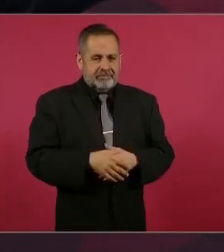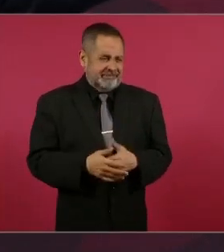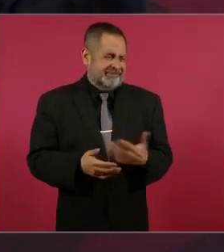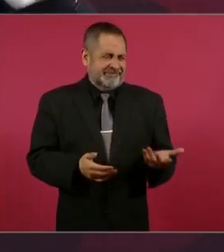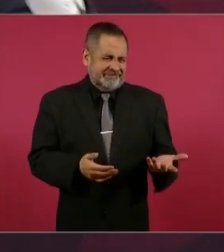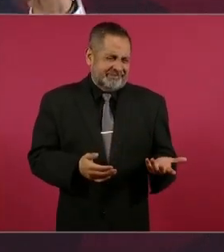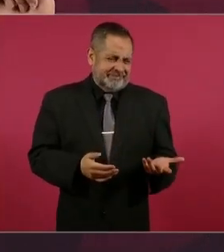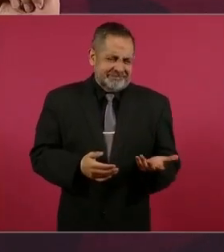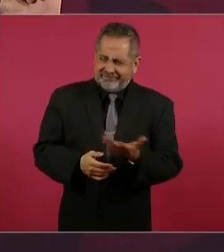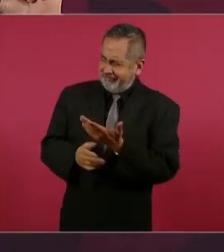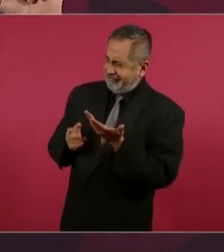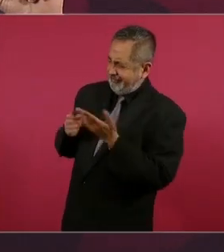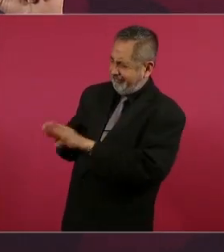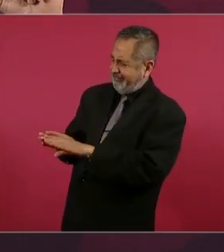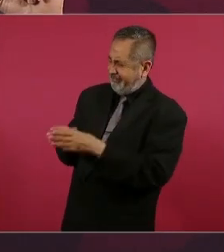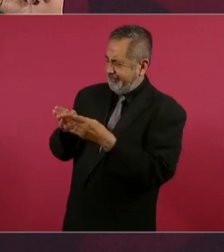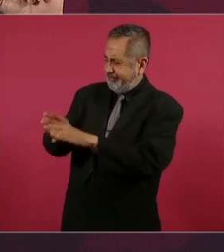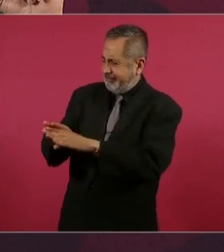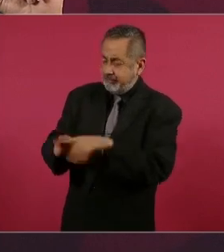cerrar